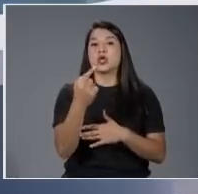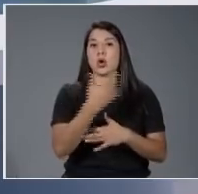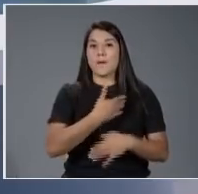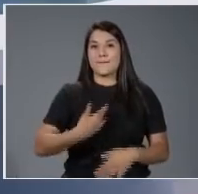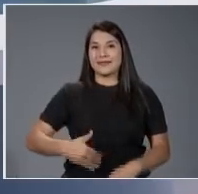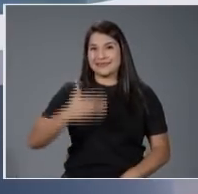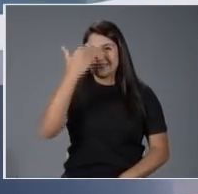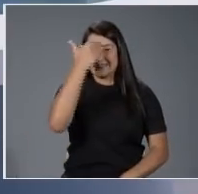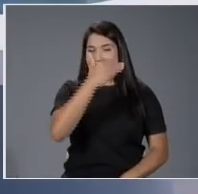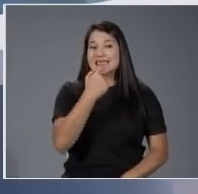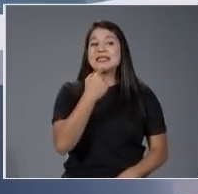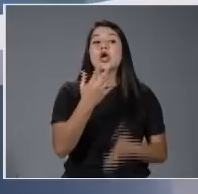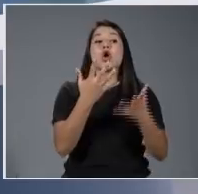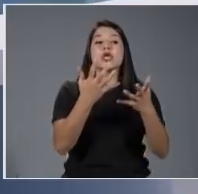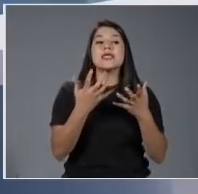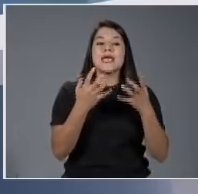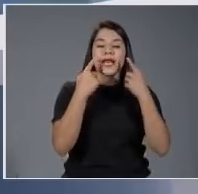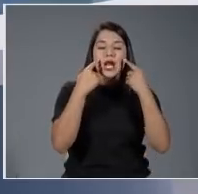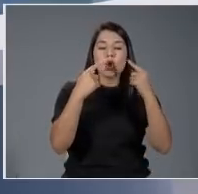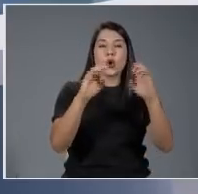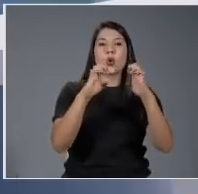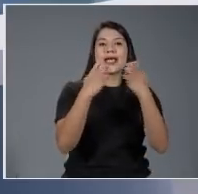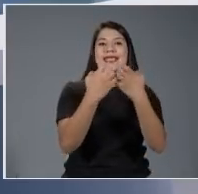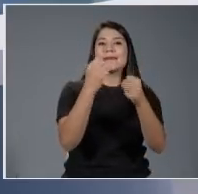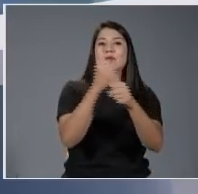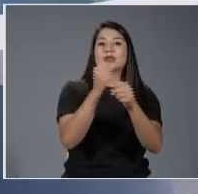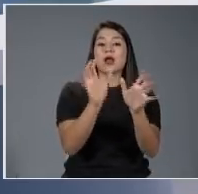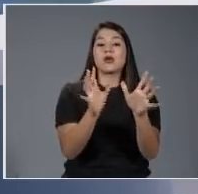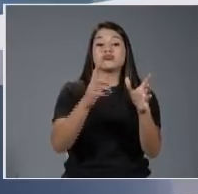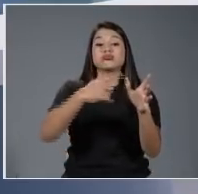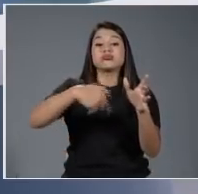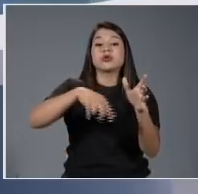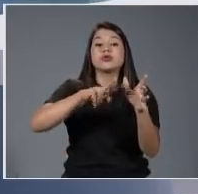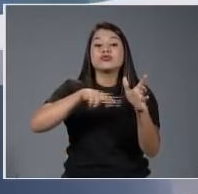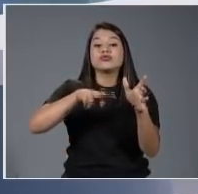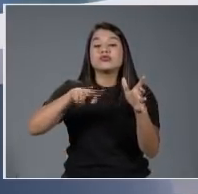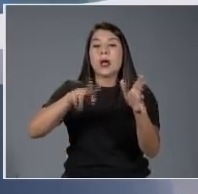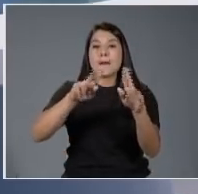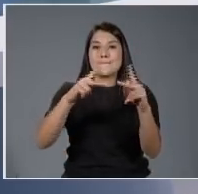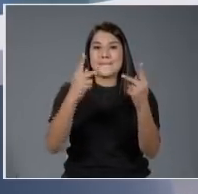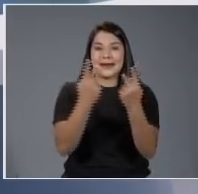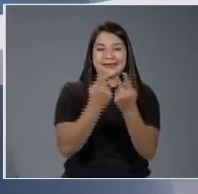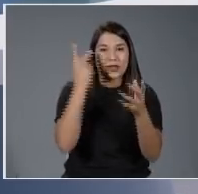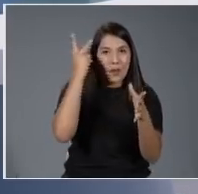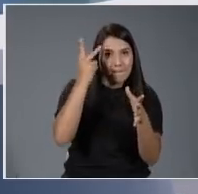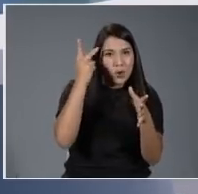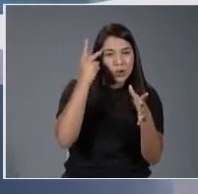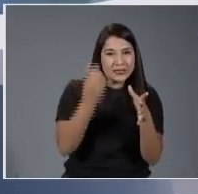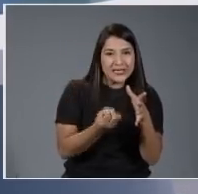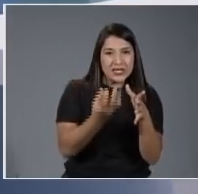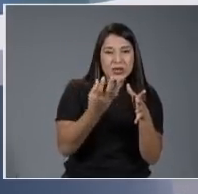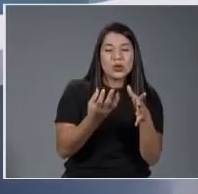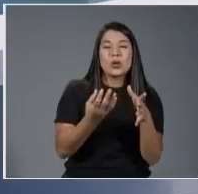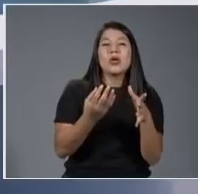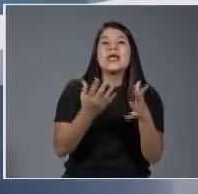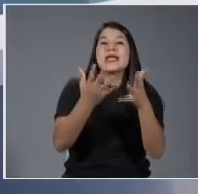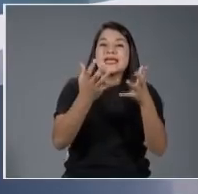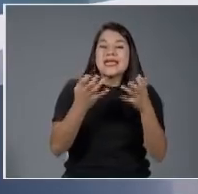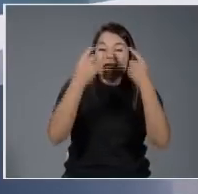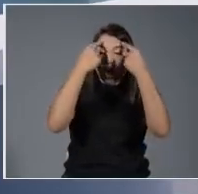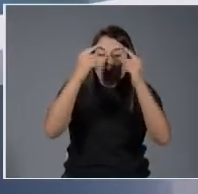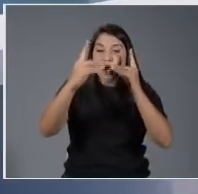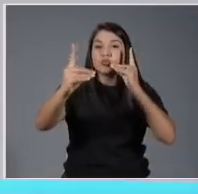de construir un gabinete multipartidista, que lo que estaba haciendo una invitación para lograr un diálogo